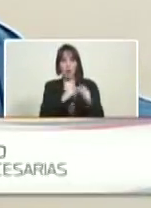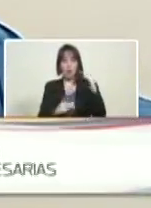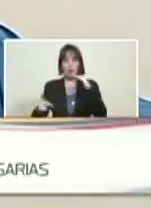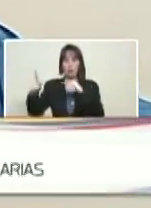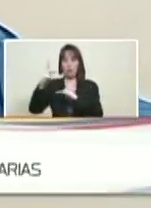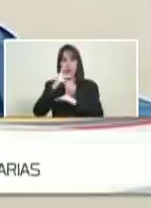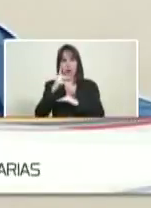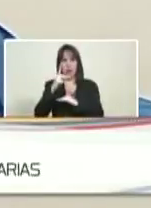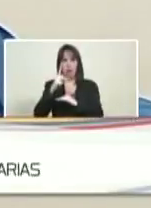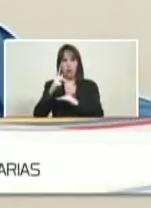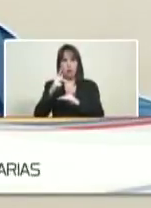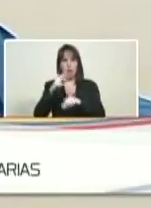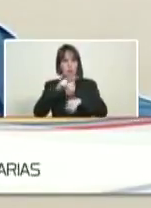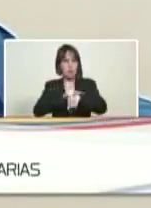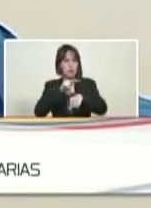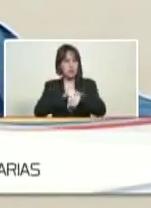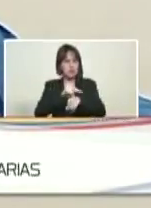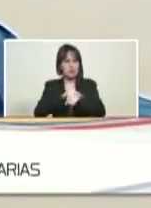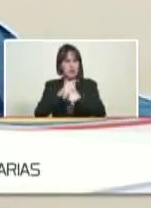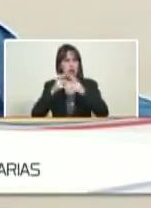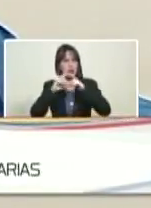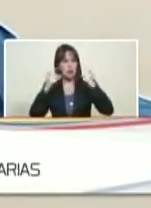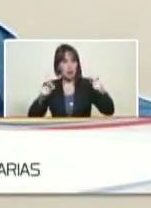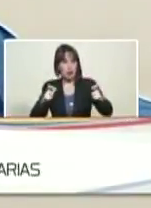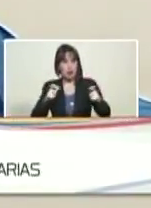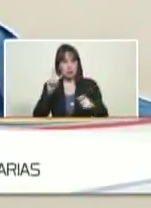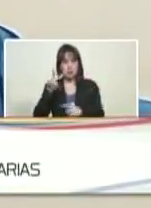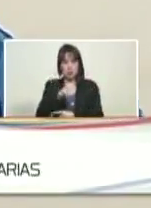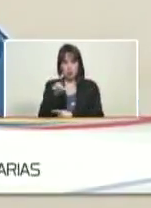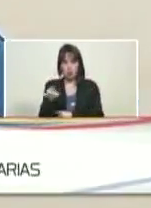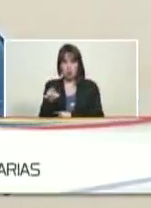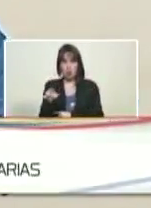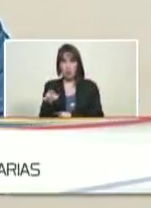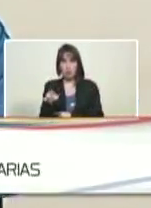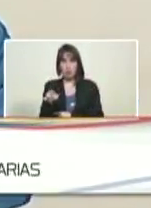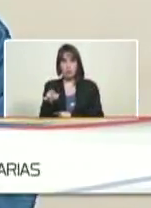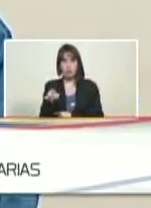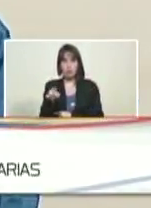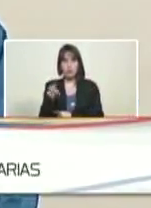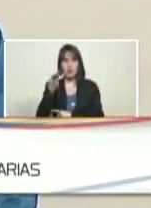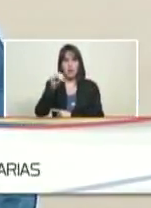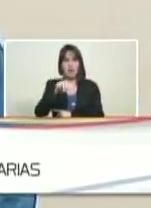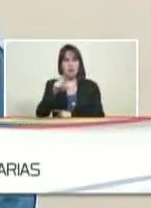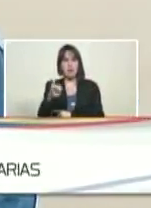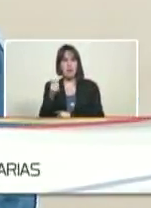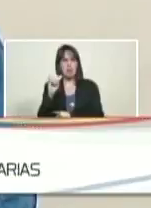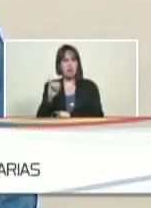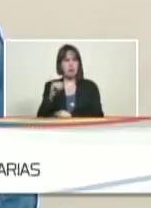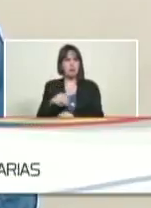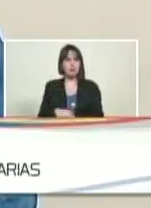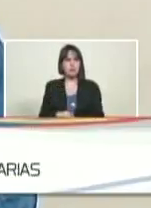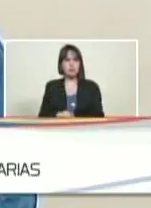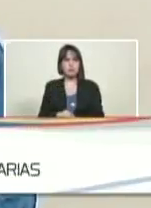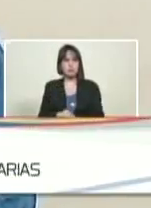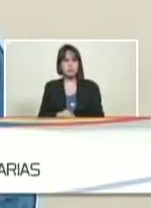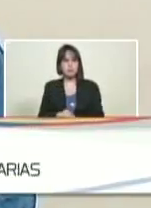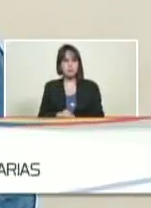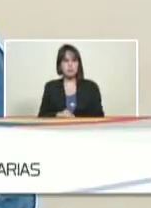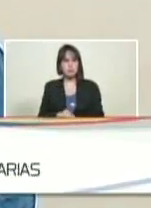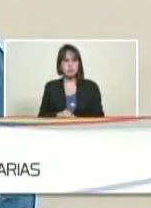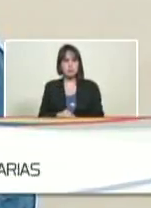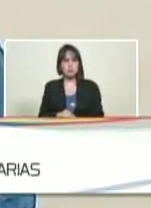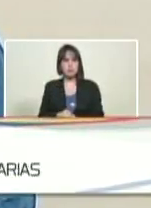de medicina general, ¿no es? ¿Cómo lo llaman? MGI. Pasar de MIC